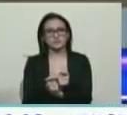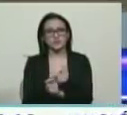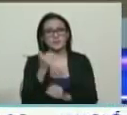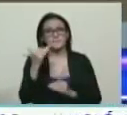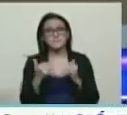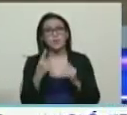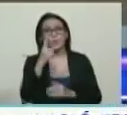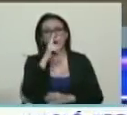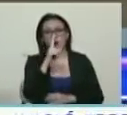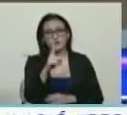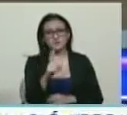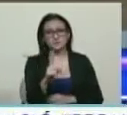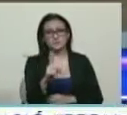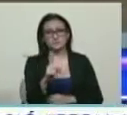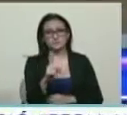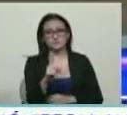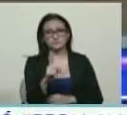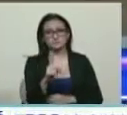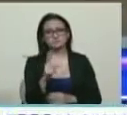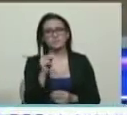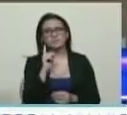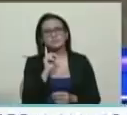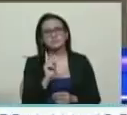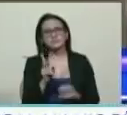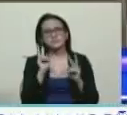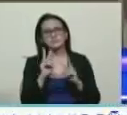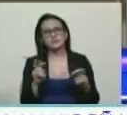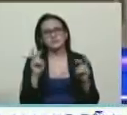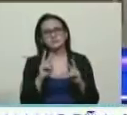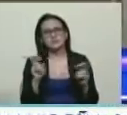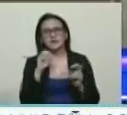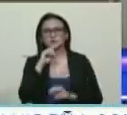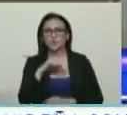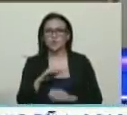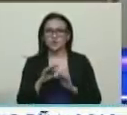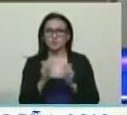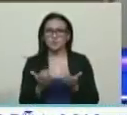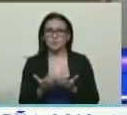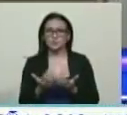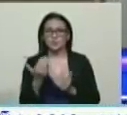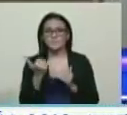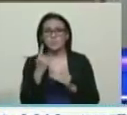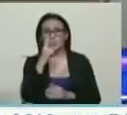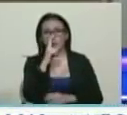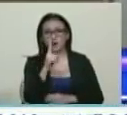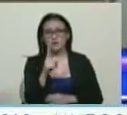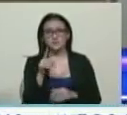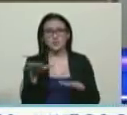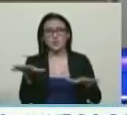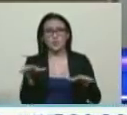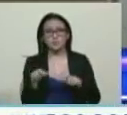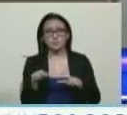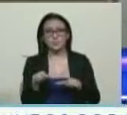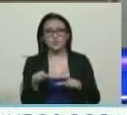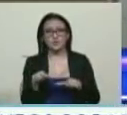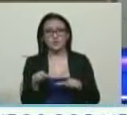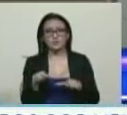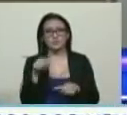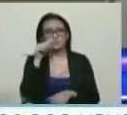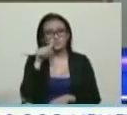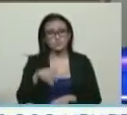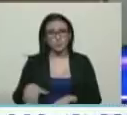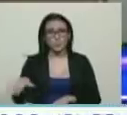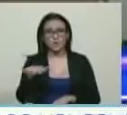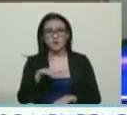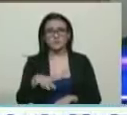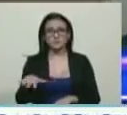un año, habrá que revisar la historia del mundo, en menos de un año ha sido convocado el poder popular